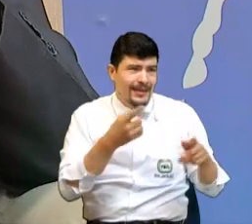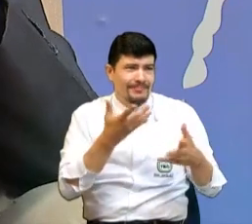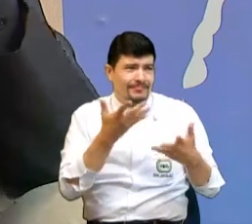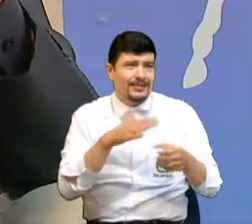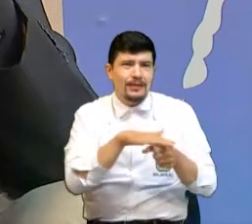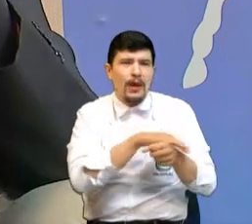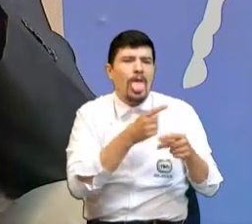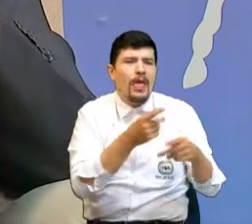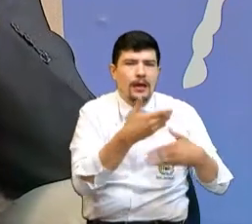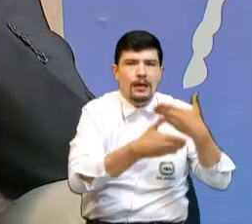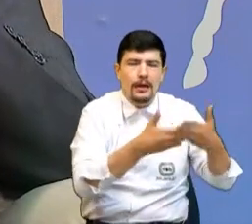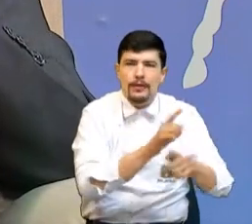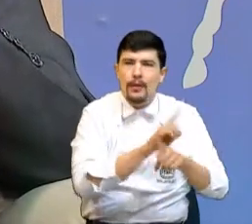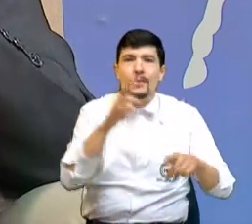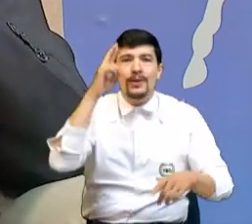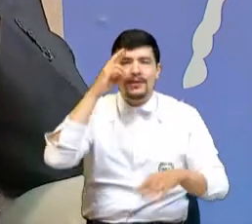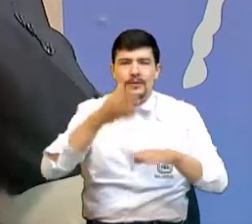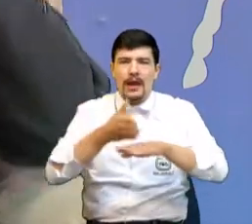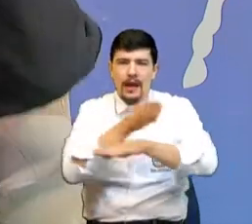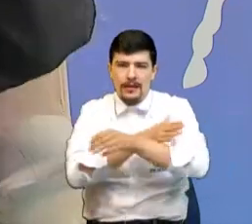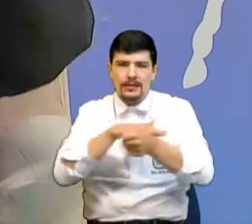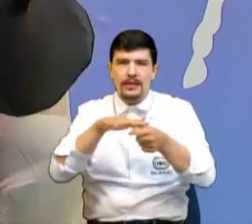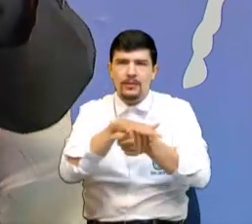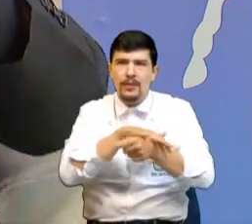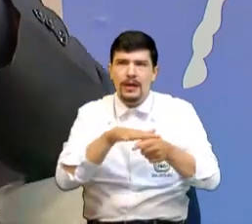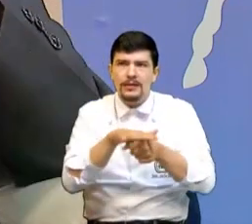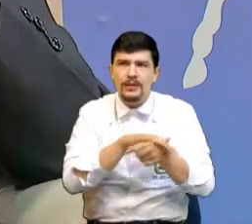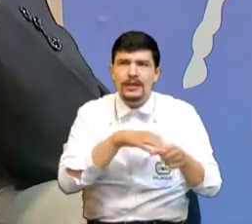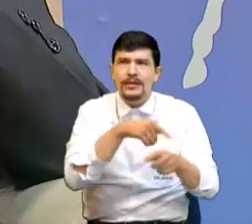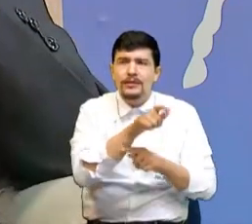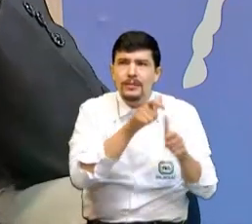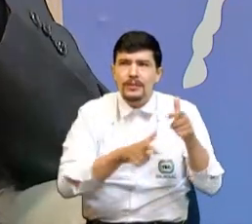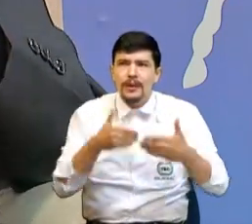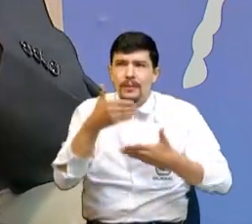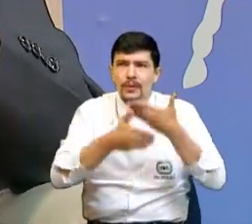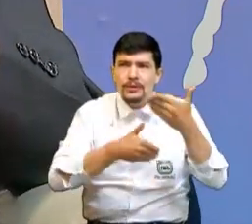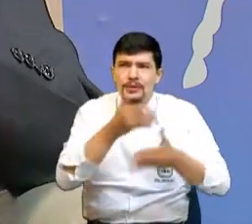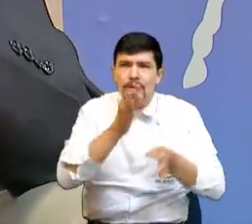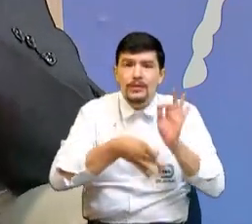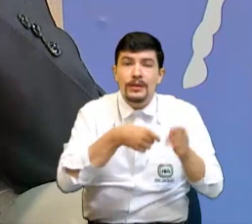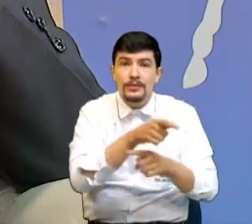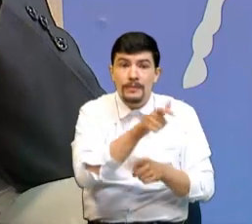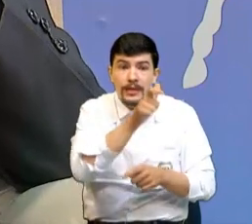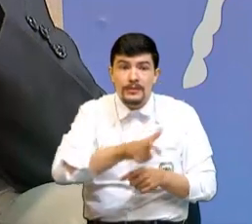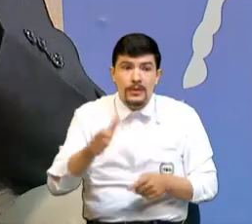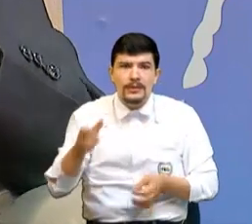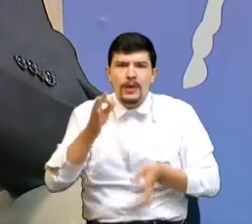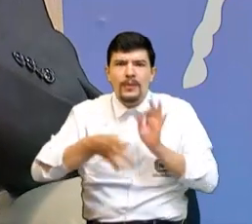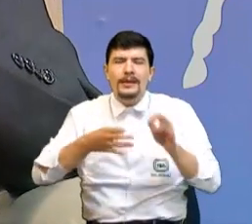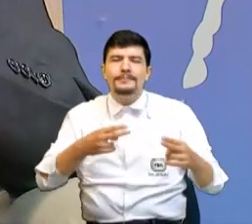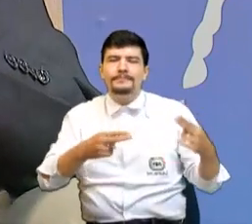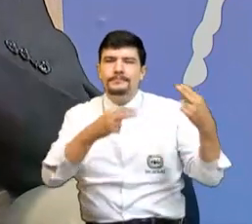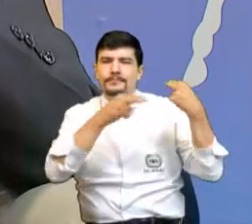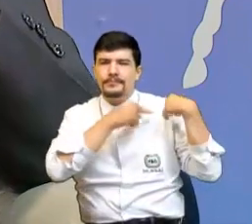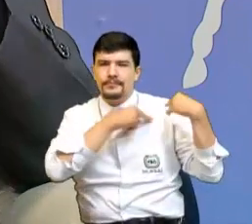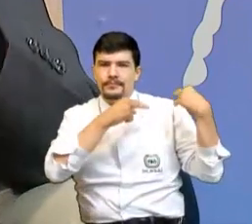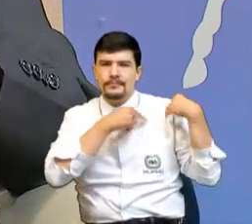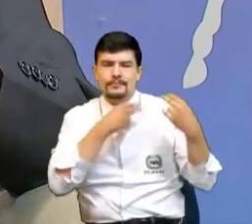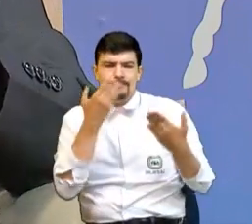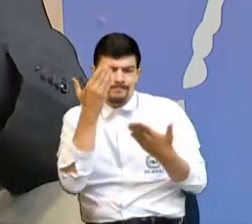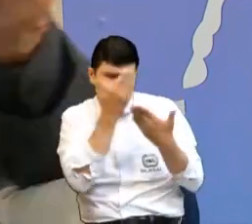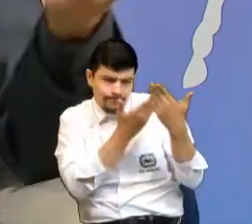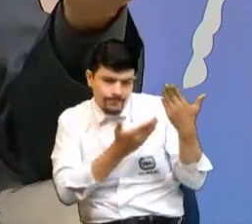que suceden estos eventos en donde ya en la etapa del juicio es a los jueces a los que les corresponde hacer